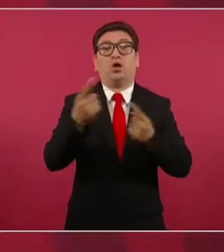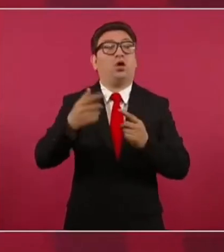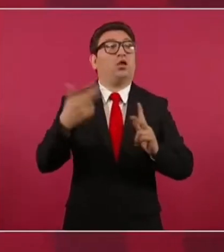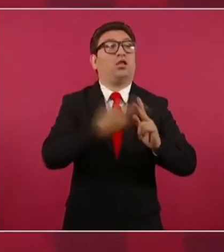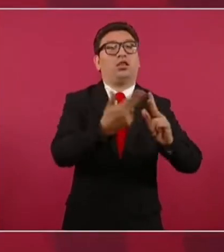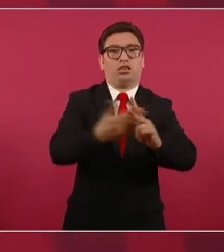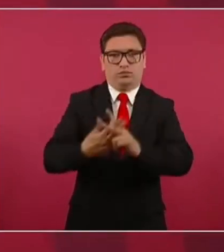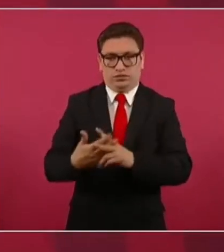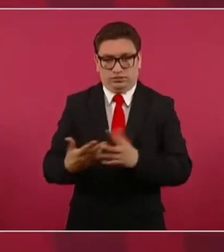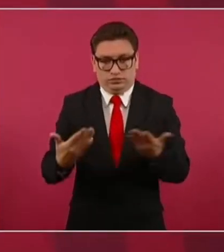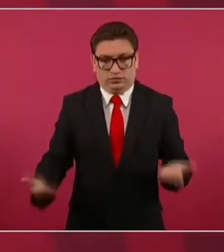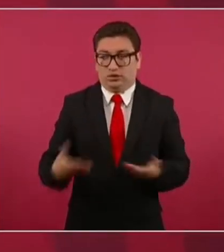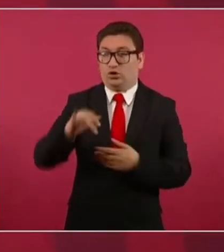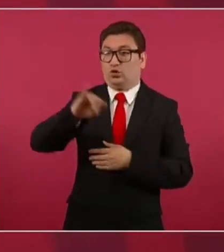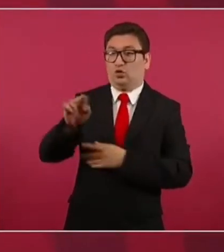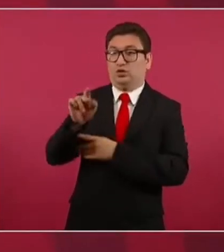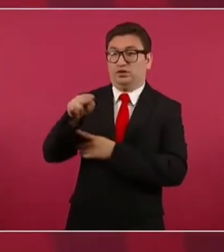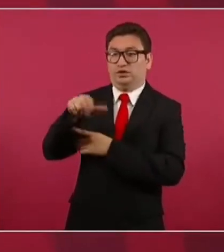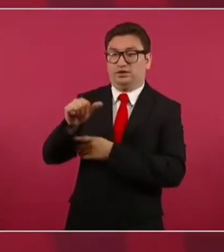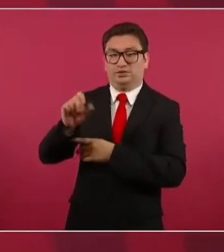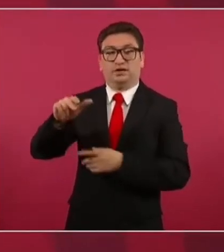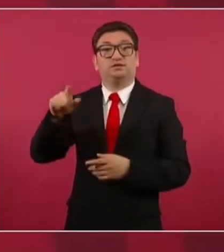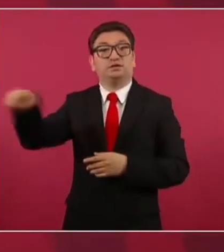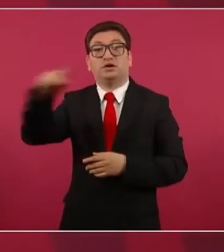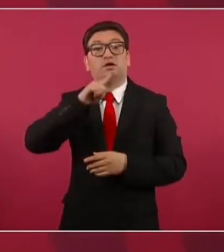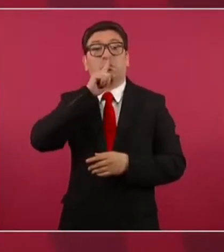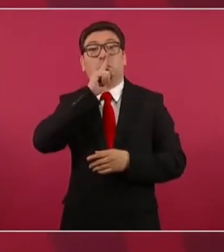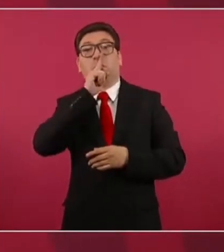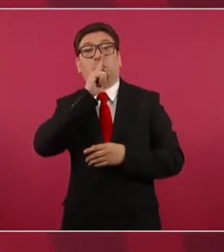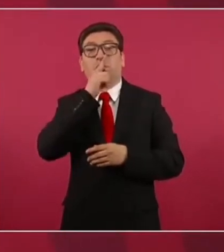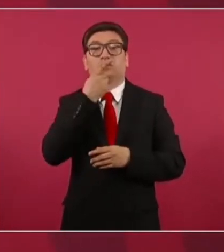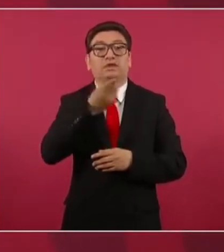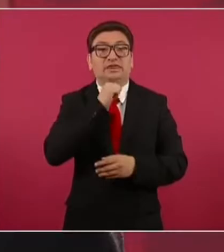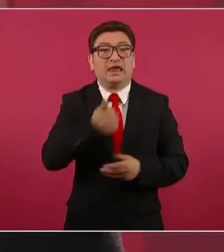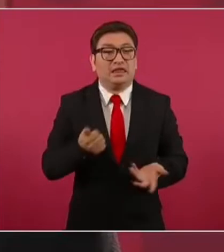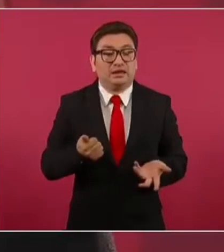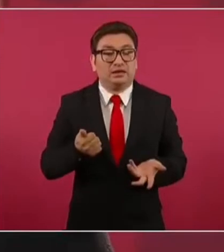lo de Julián Assange, ni un pronunciamiento, nada,